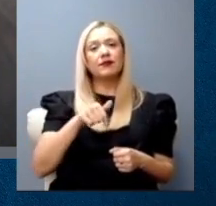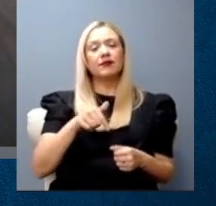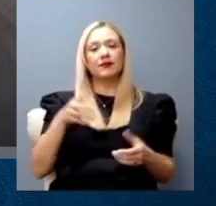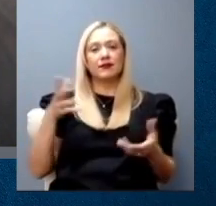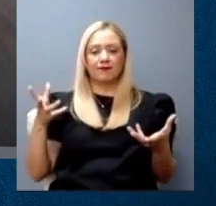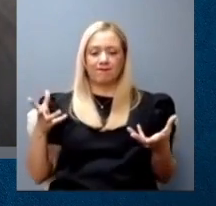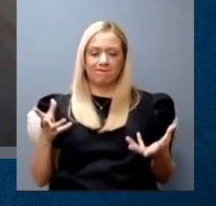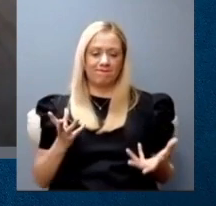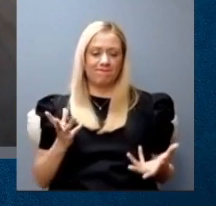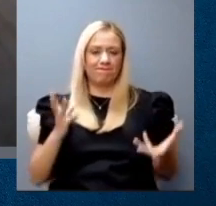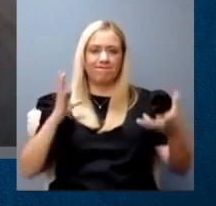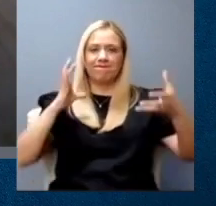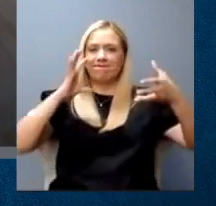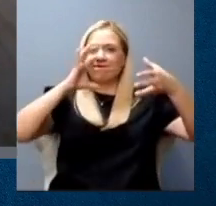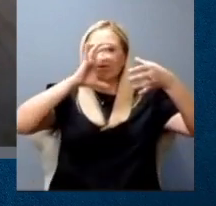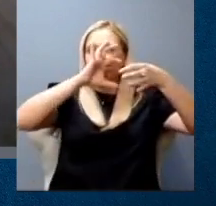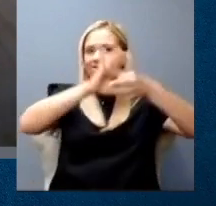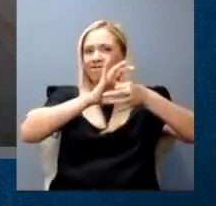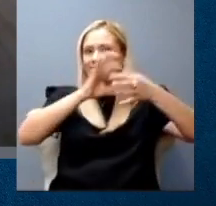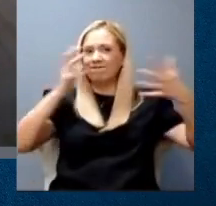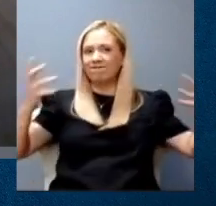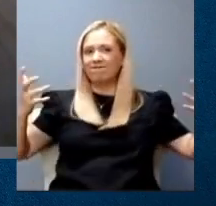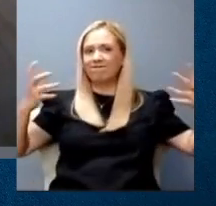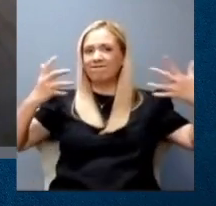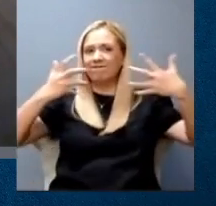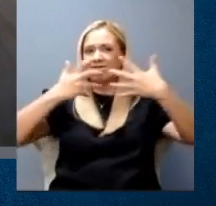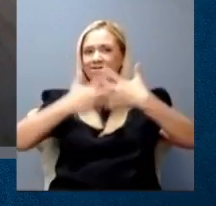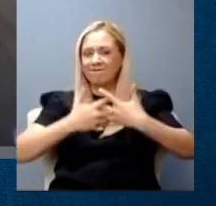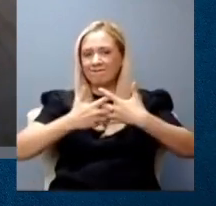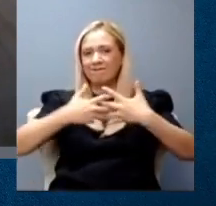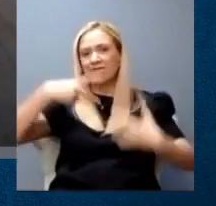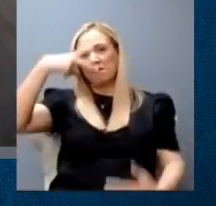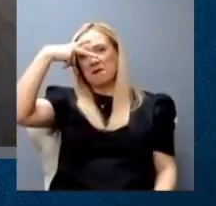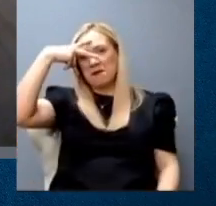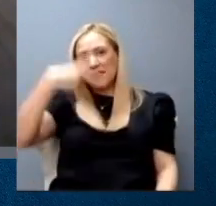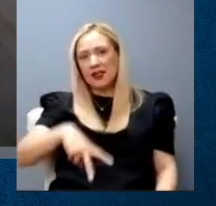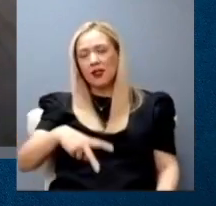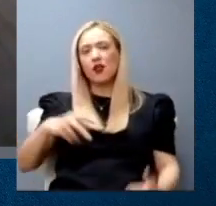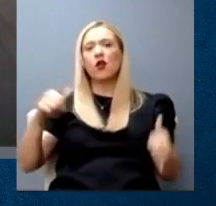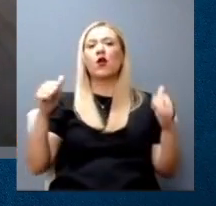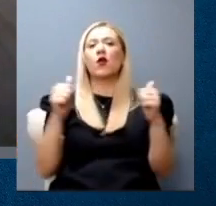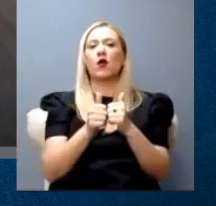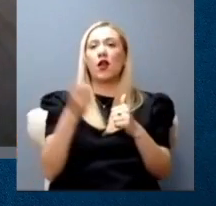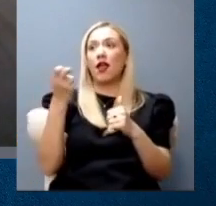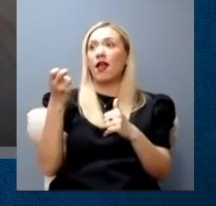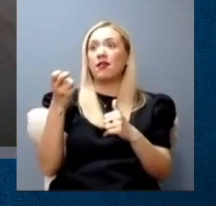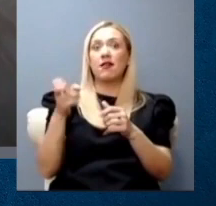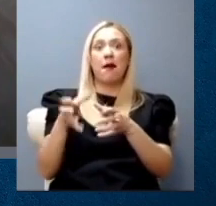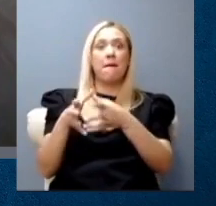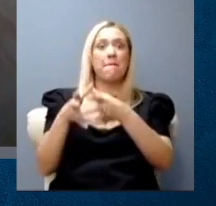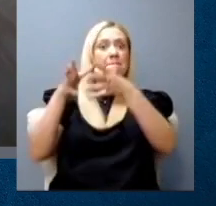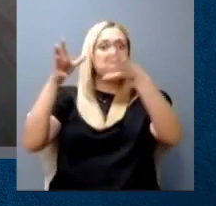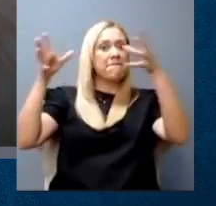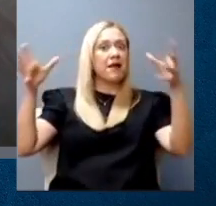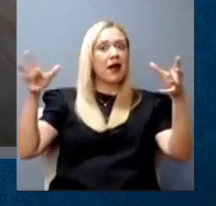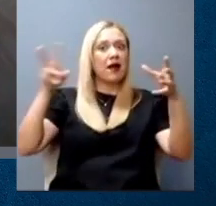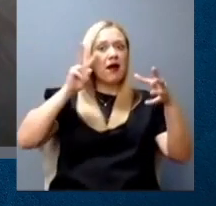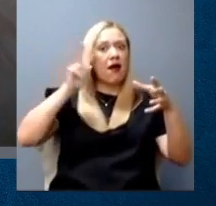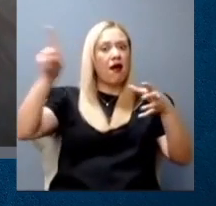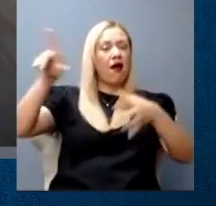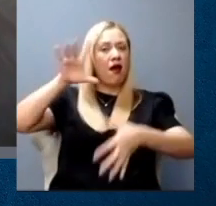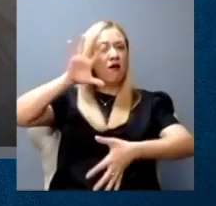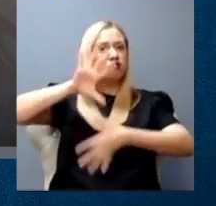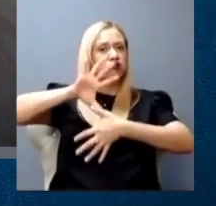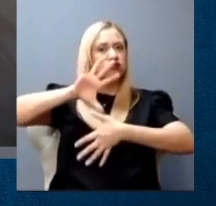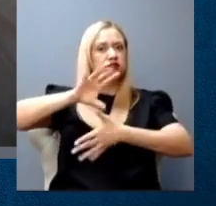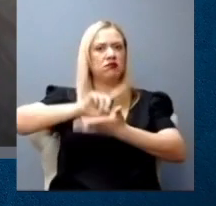insertarse del derecho mexicano en un ámbito más amplio como es el escenario que el sistema interamericano